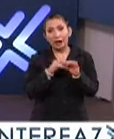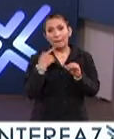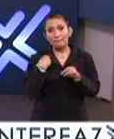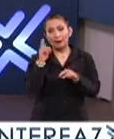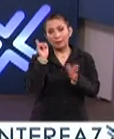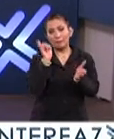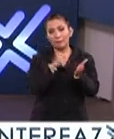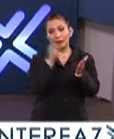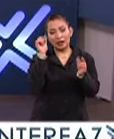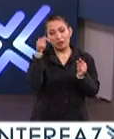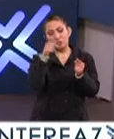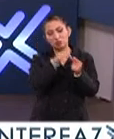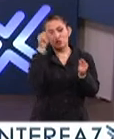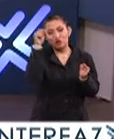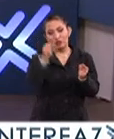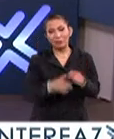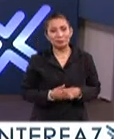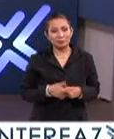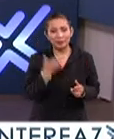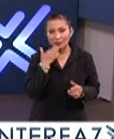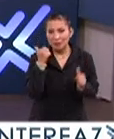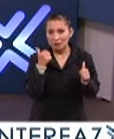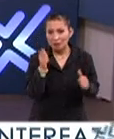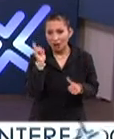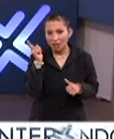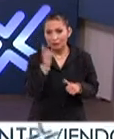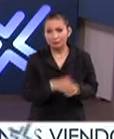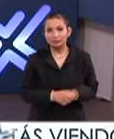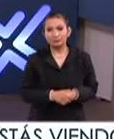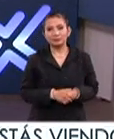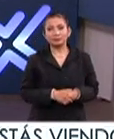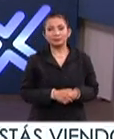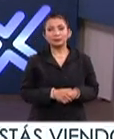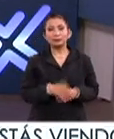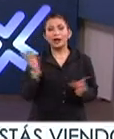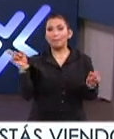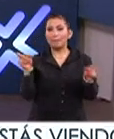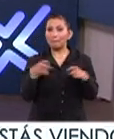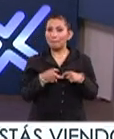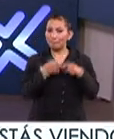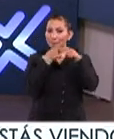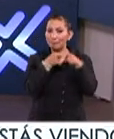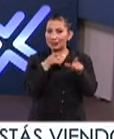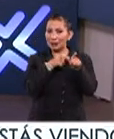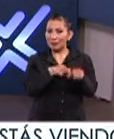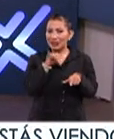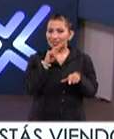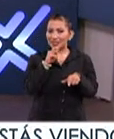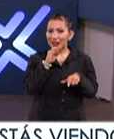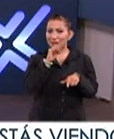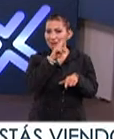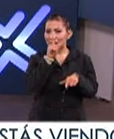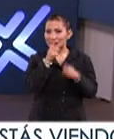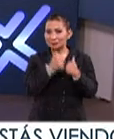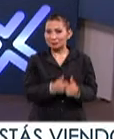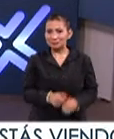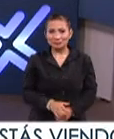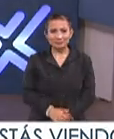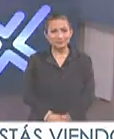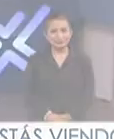dedo picado. Así es, que todo esté bien, por supuesto. Gracias. Vamos a hacer una breve pausa y seguimos en Interfaz. No se vayan.